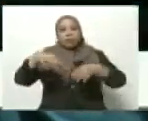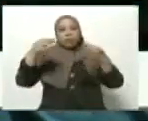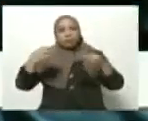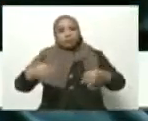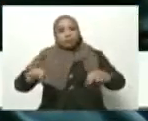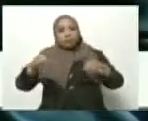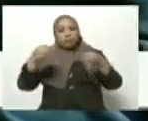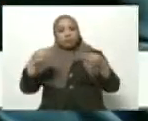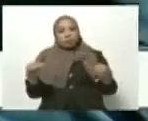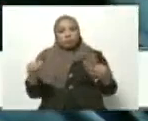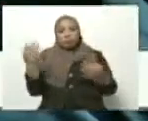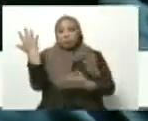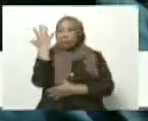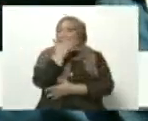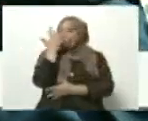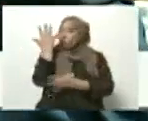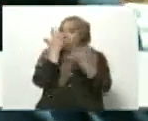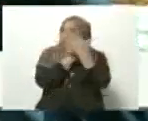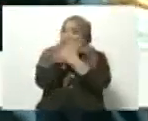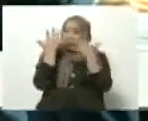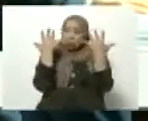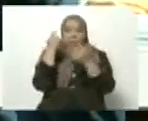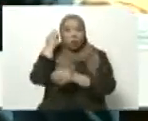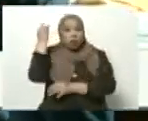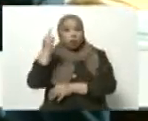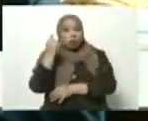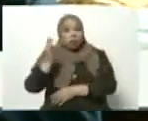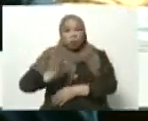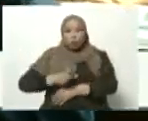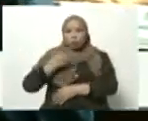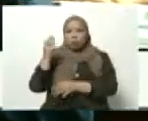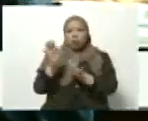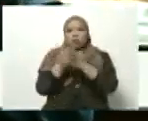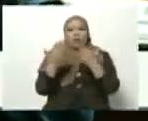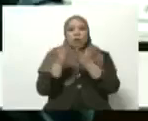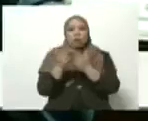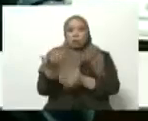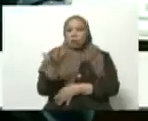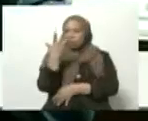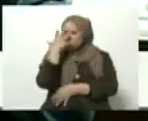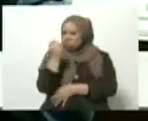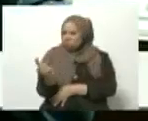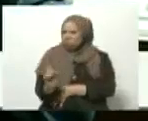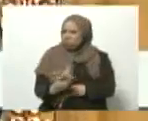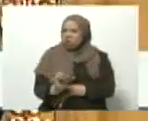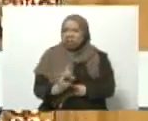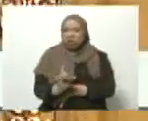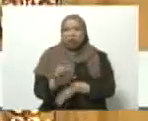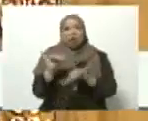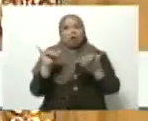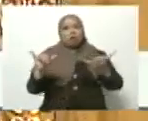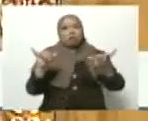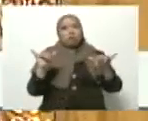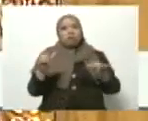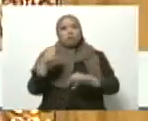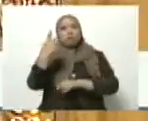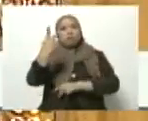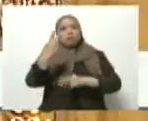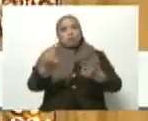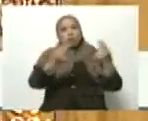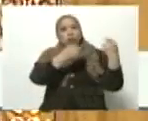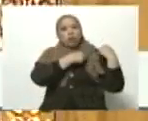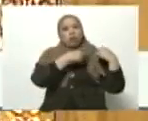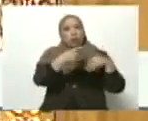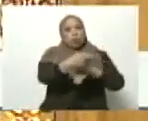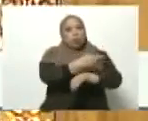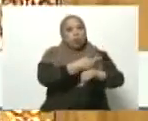tan desvariado todo, que él dijo, yo no puedo poner eso en el libro porque nadie me lo va a creer. Y él mismo dice, yo hablé con dos miembros del gabinete que me